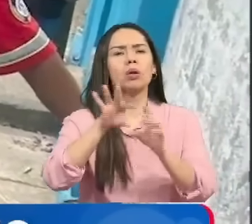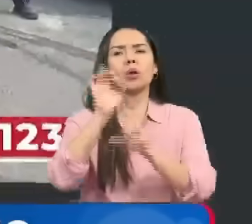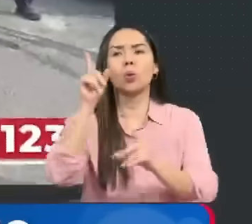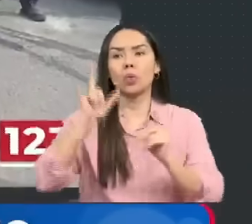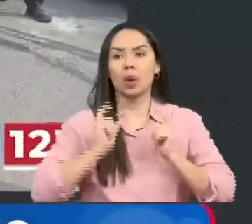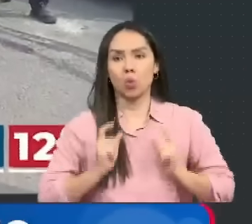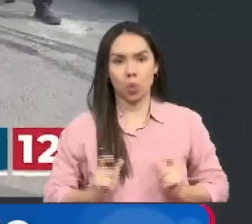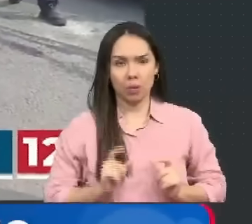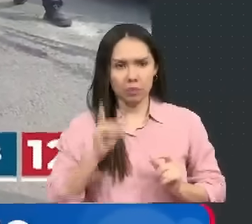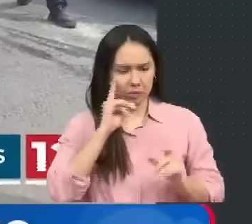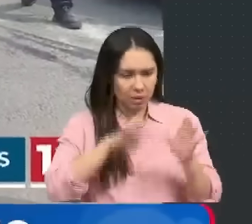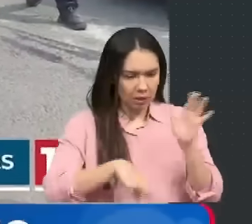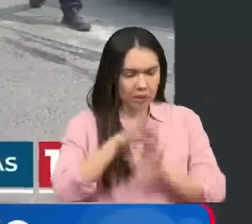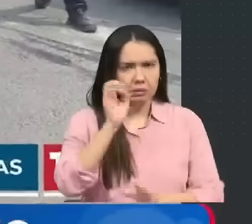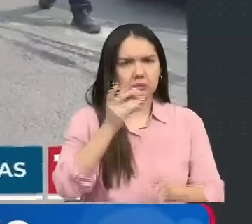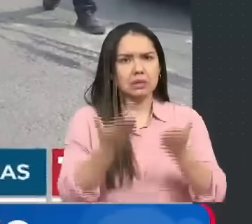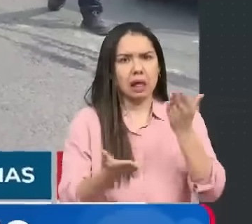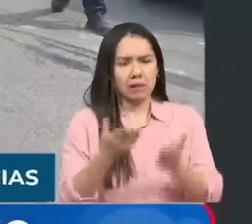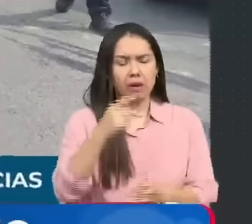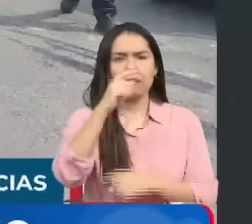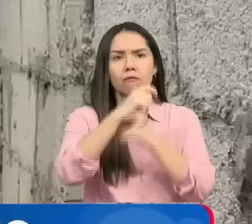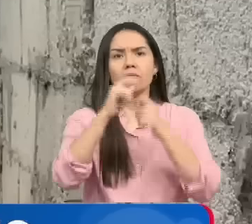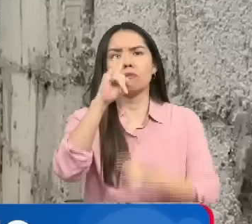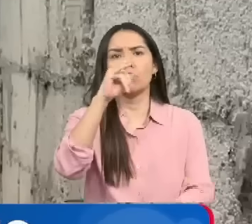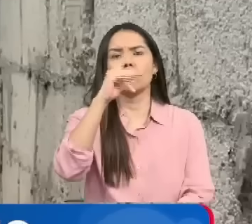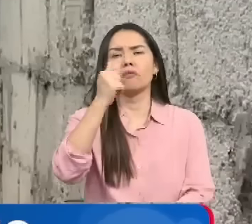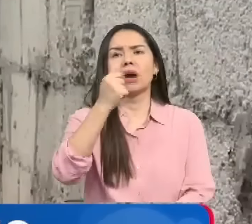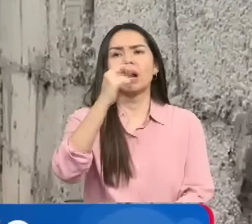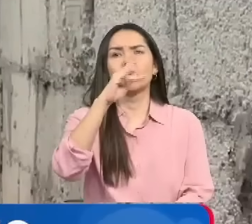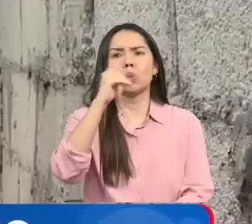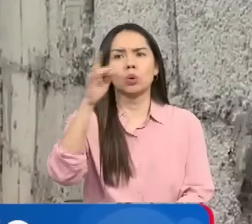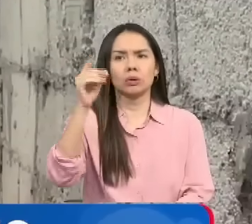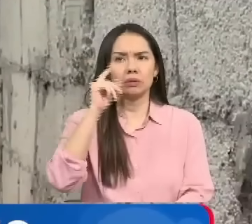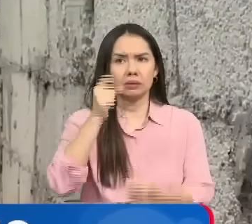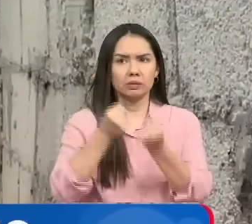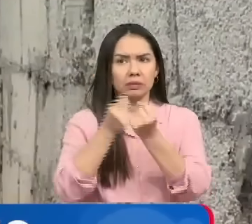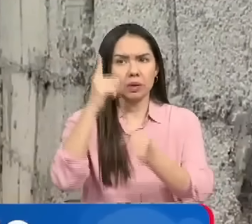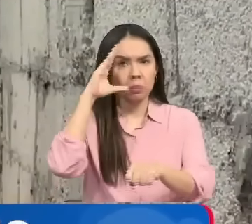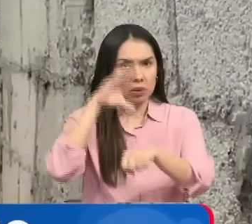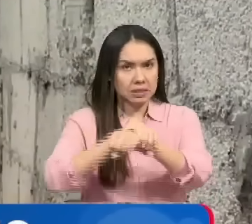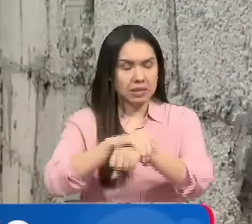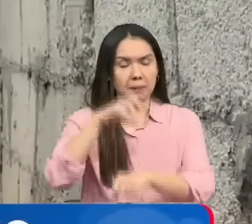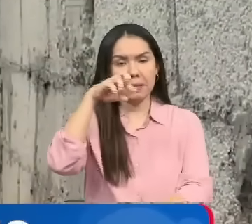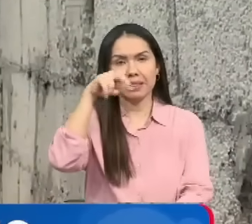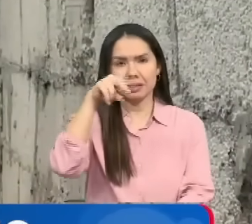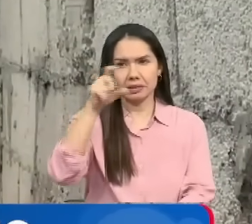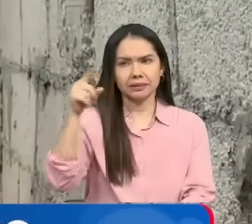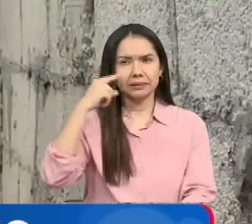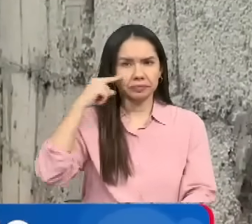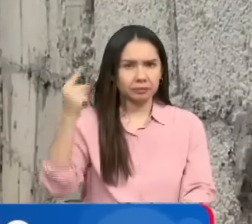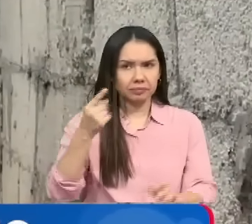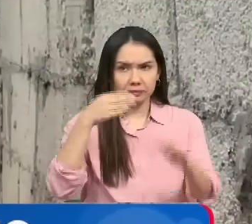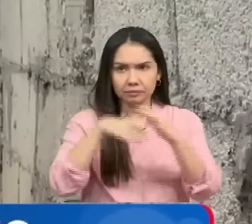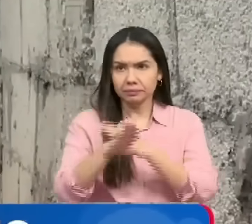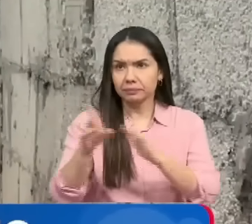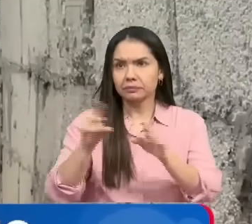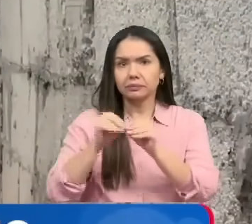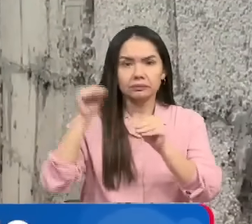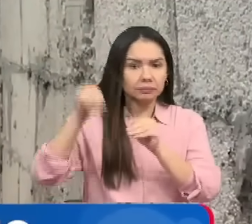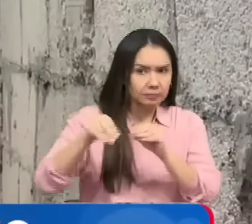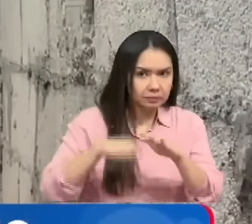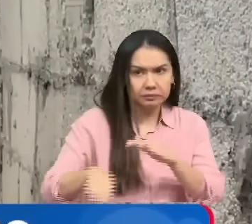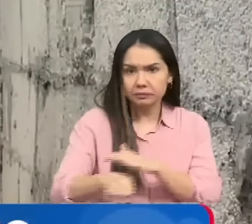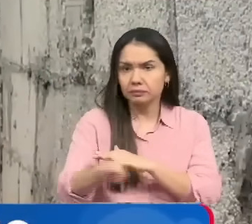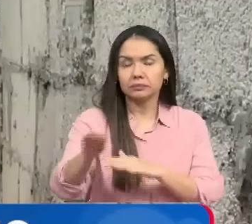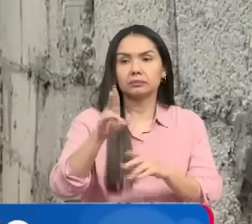de una persona, posiblemente de Farruko Pop. Con el apoyo de la Policía Nacional Civil, realizó este día dos diligencias de allanamiento,